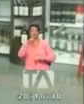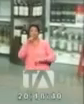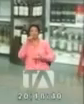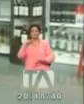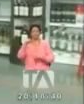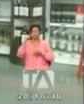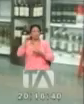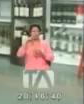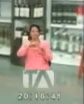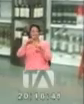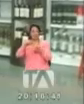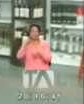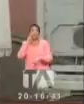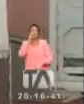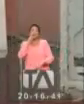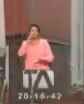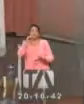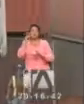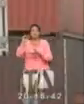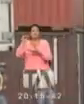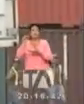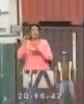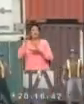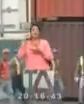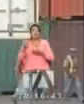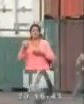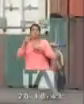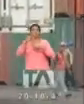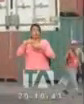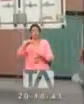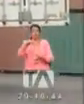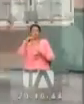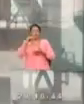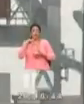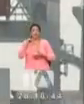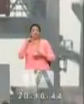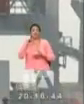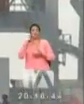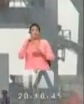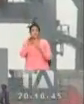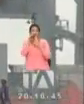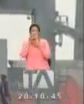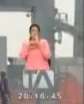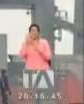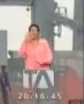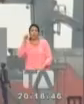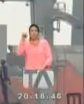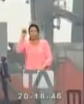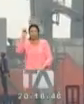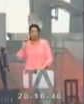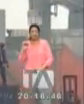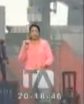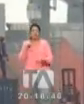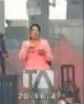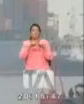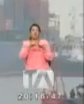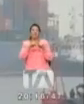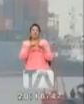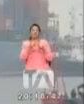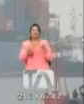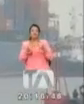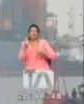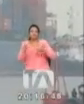pisco, los vinos espumosos y otros, ingresan con un arancel del 11.7% y del 5%, dependiendo de su clase.